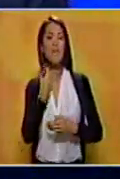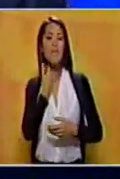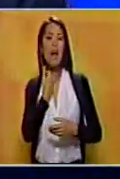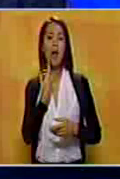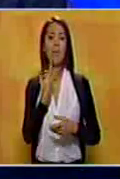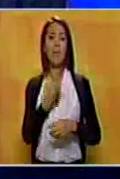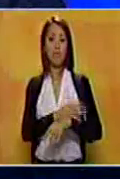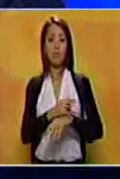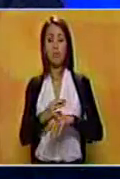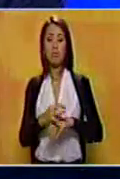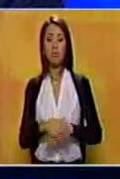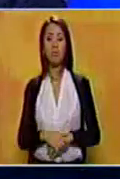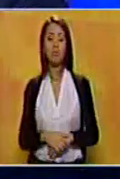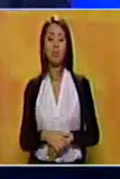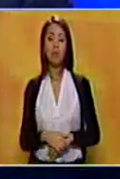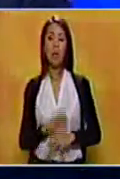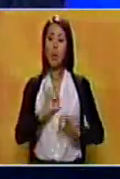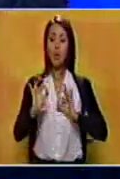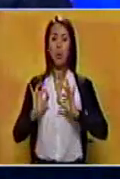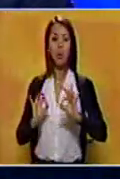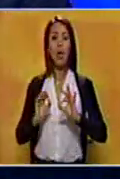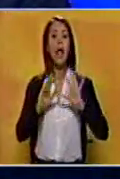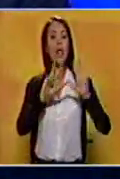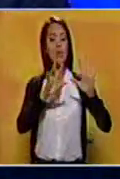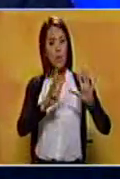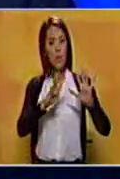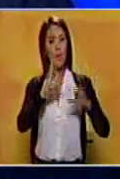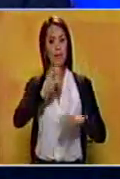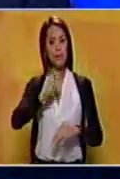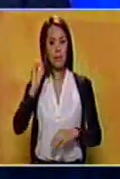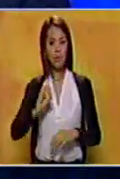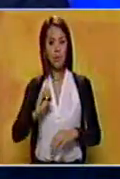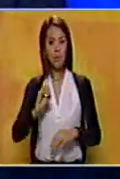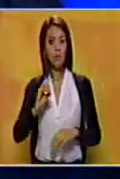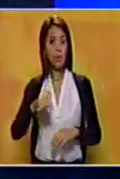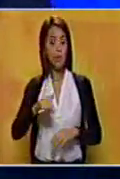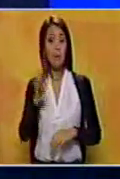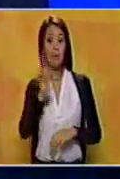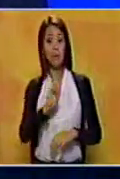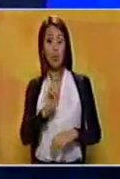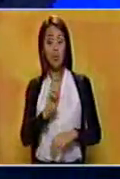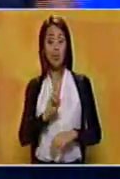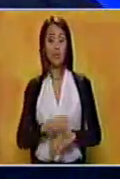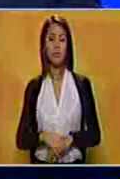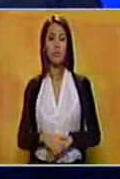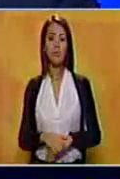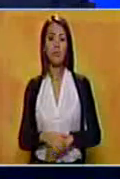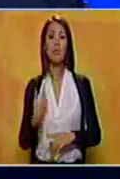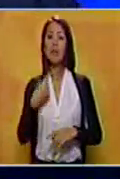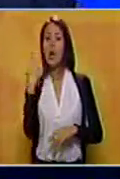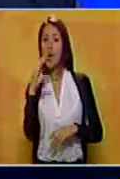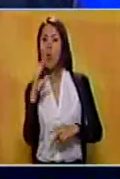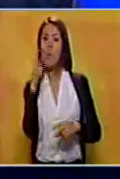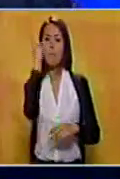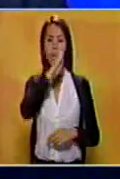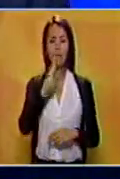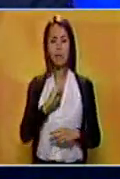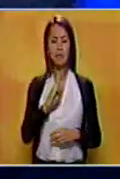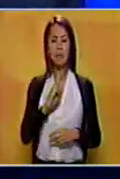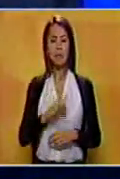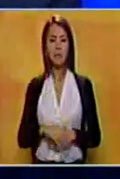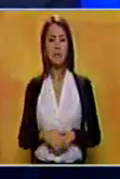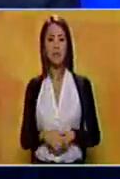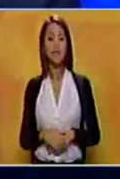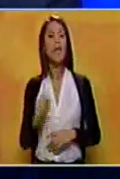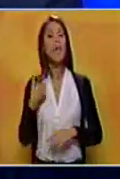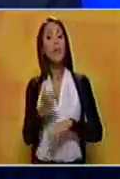exportadores el 90% de la malaria de américa no la da venezuela la produce venezuela en nuestros casos de malaria van a colombia gran ahora si van a pagar a guyana